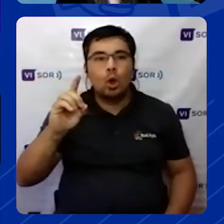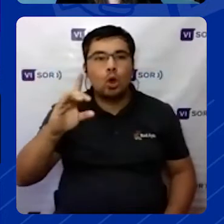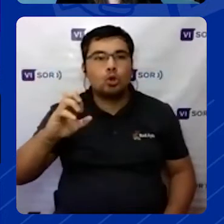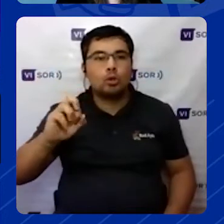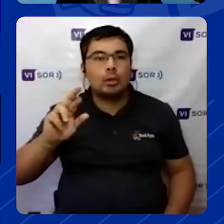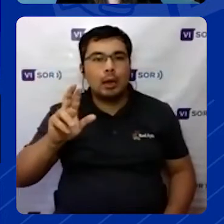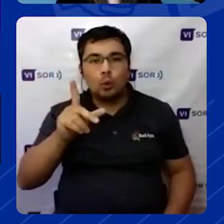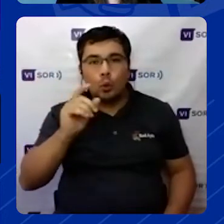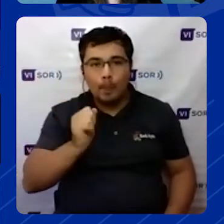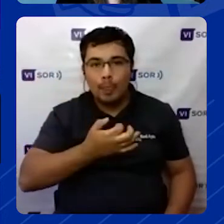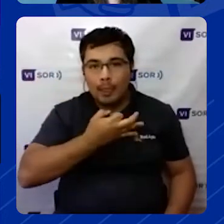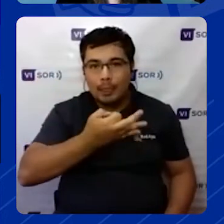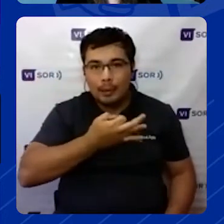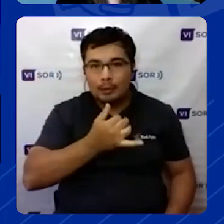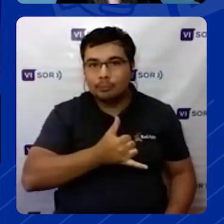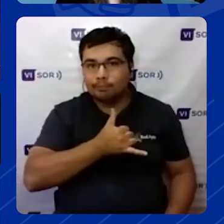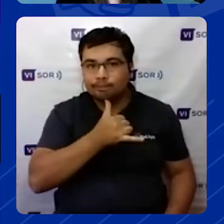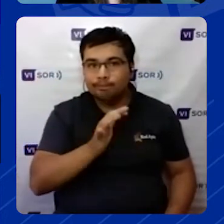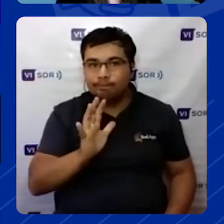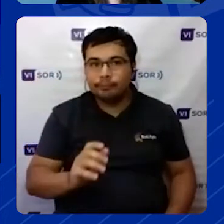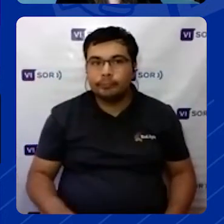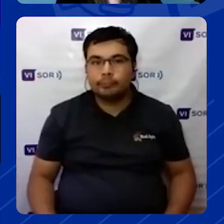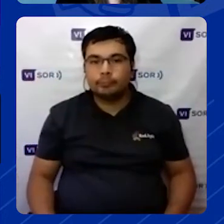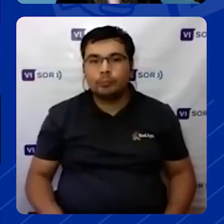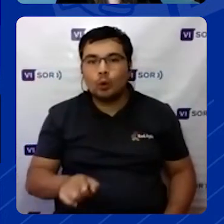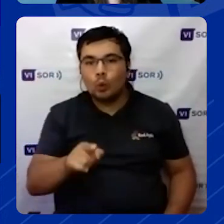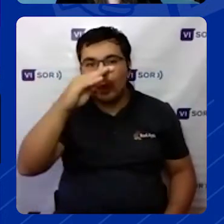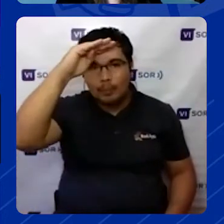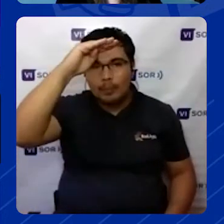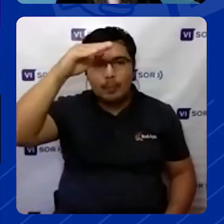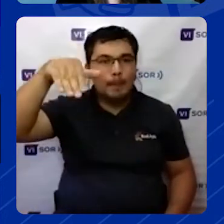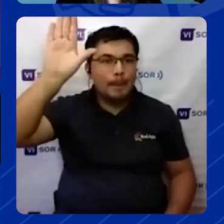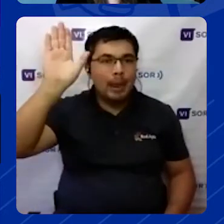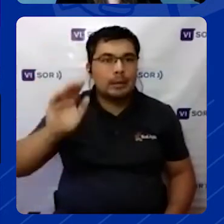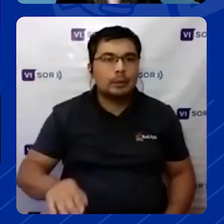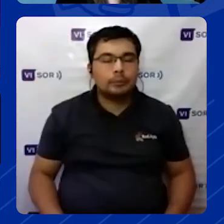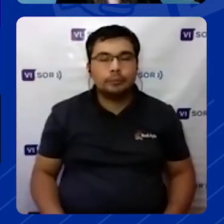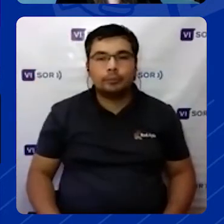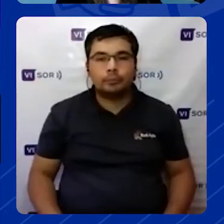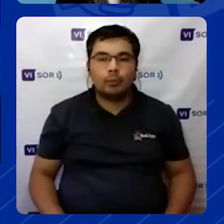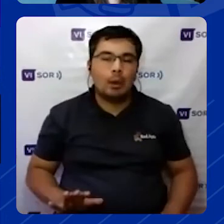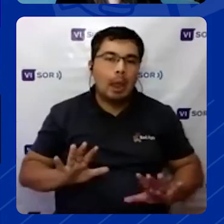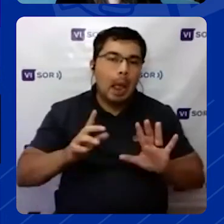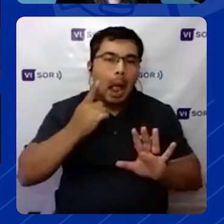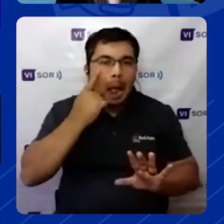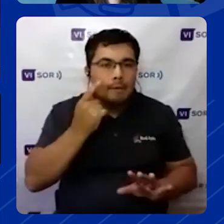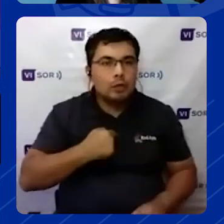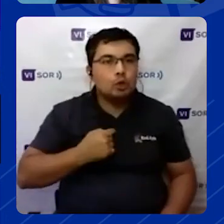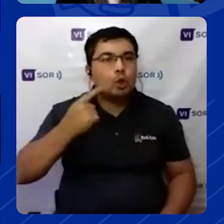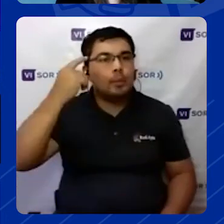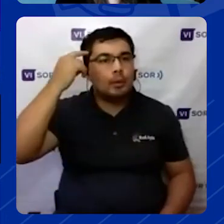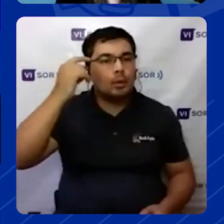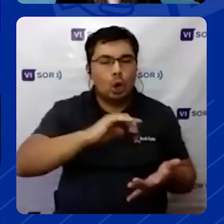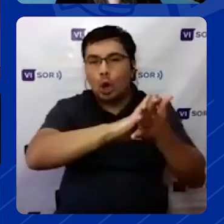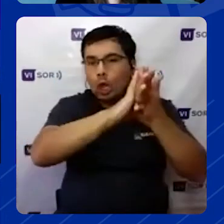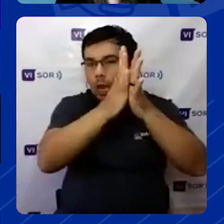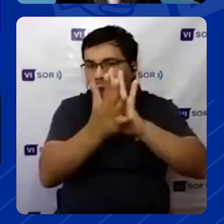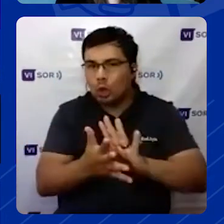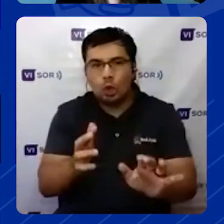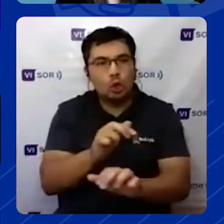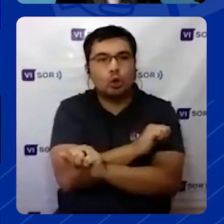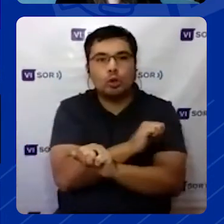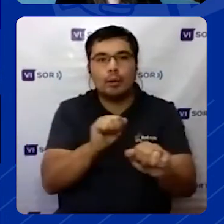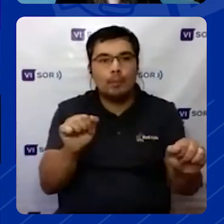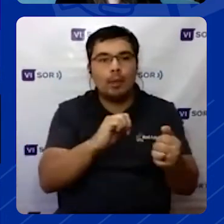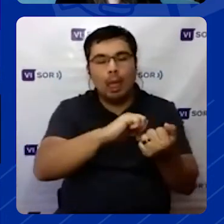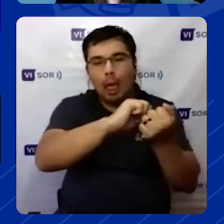en el tema, un poco más de esto. A ver, yo pienso que no todo se puede adaptar y no